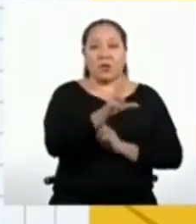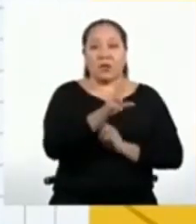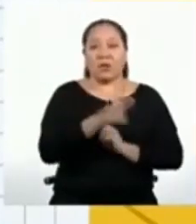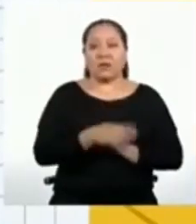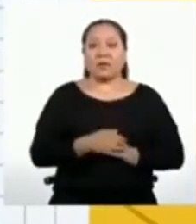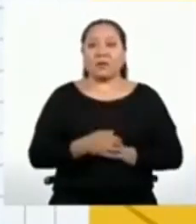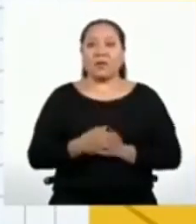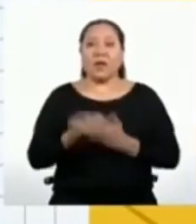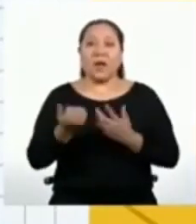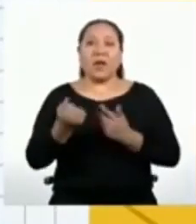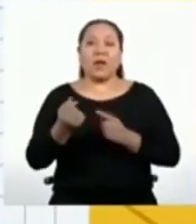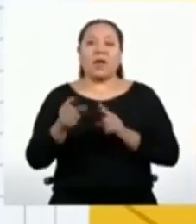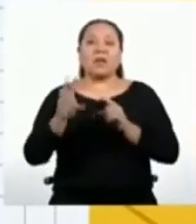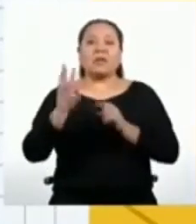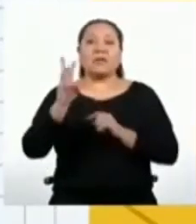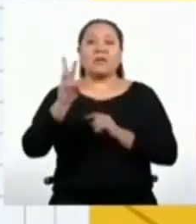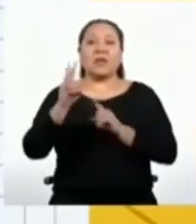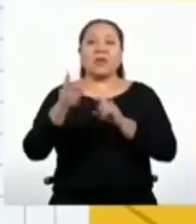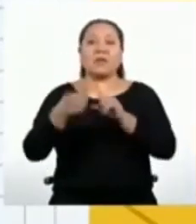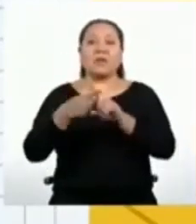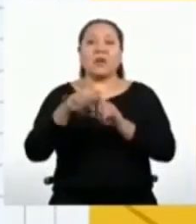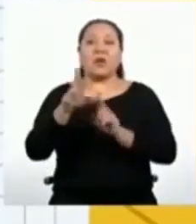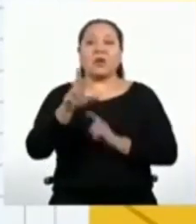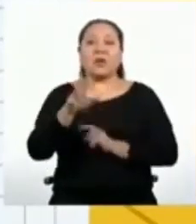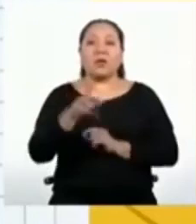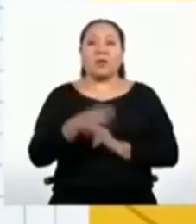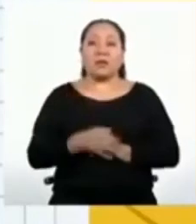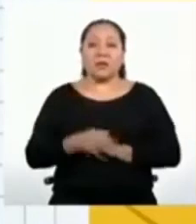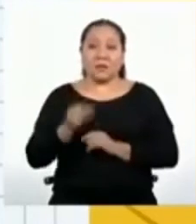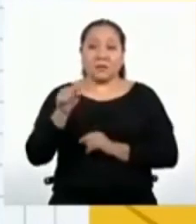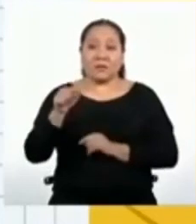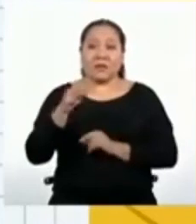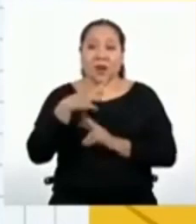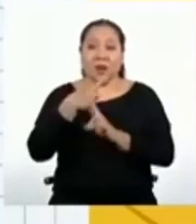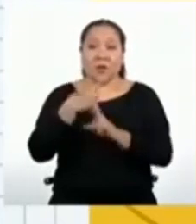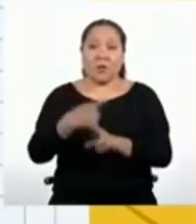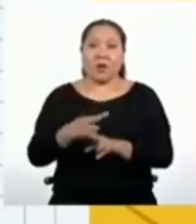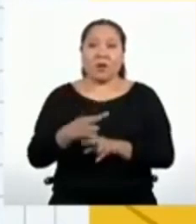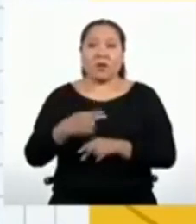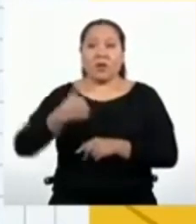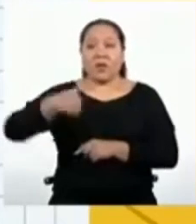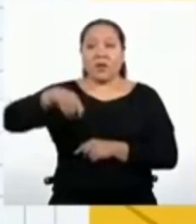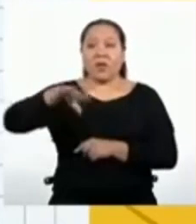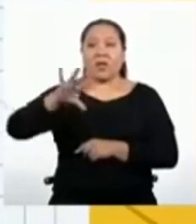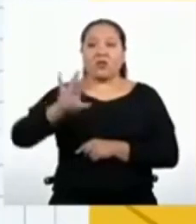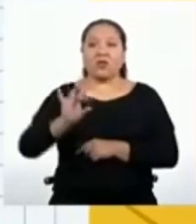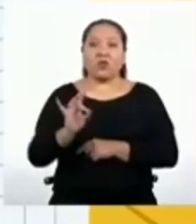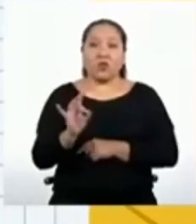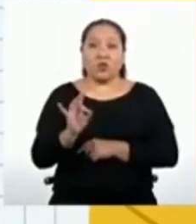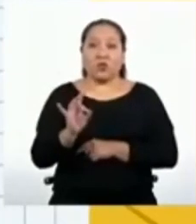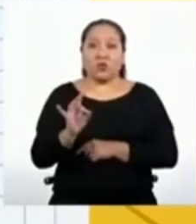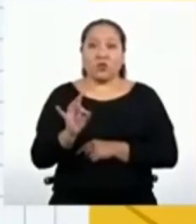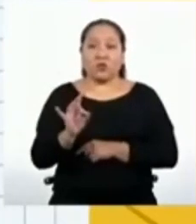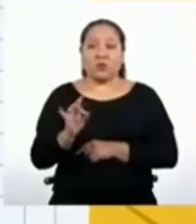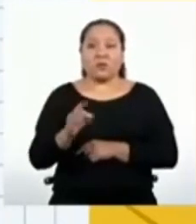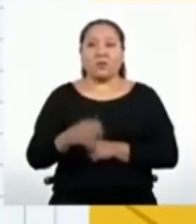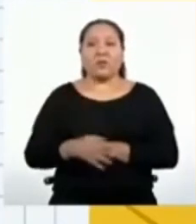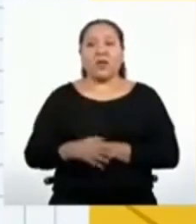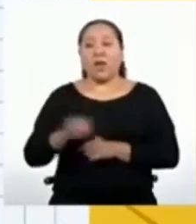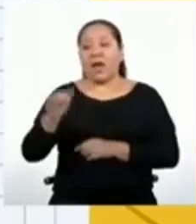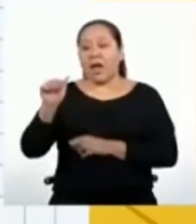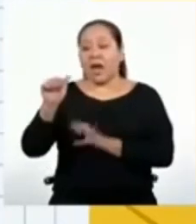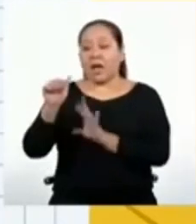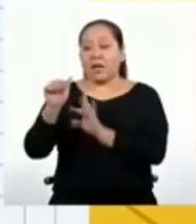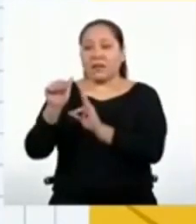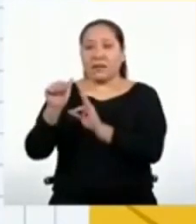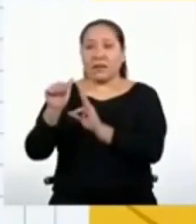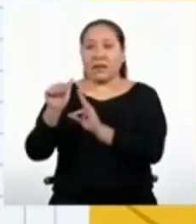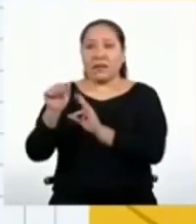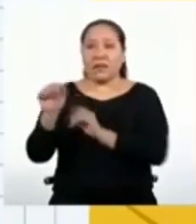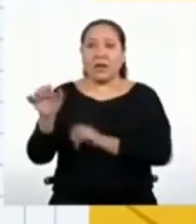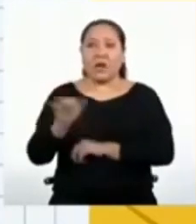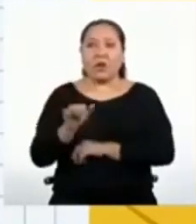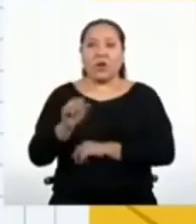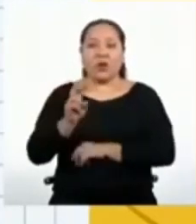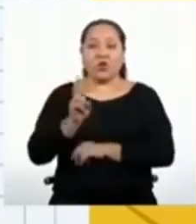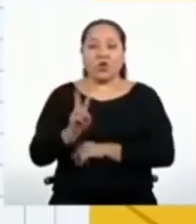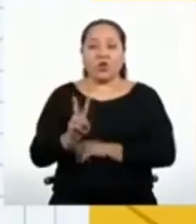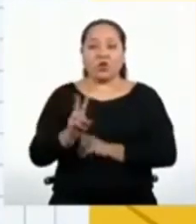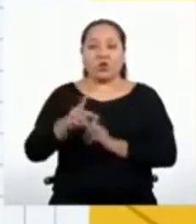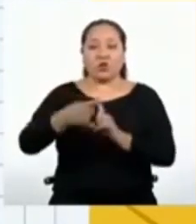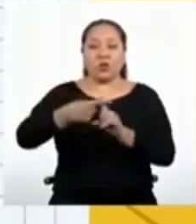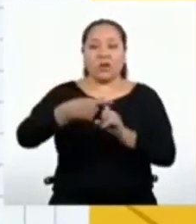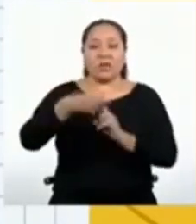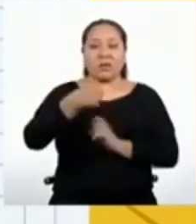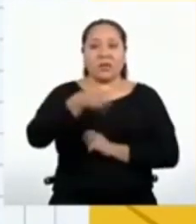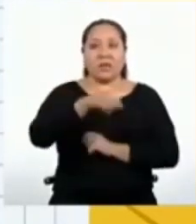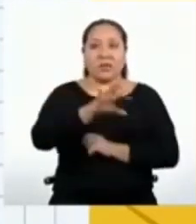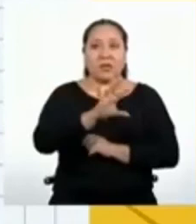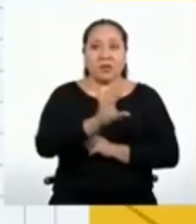Ahora multiplicamos 6 por 3 y tenemos como resultado 18. A sub 7 es 2 más